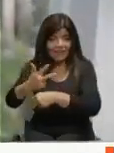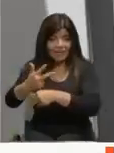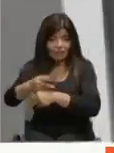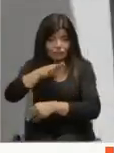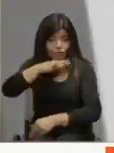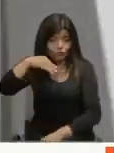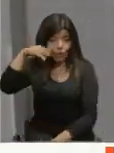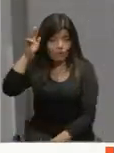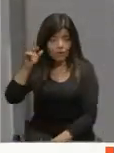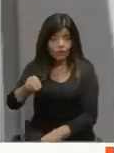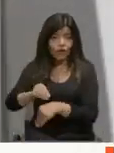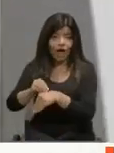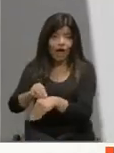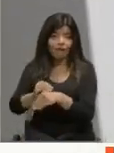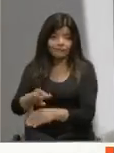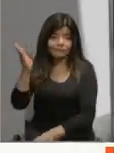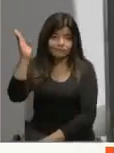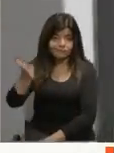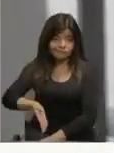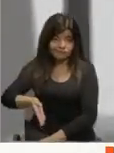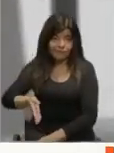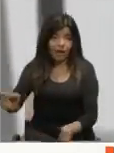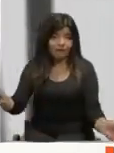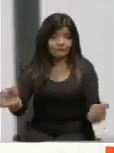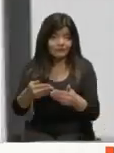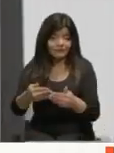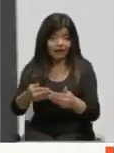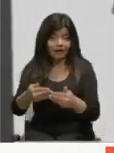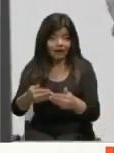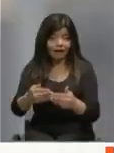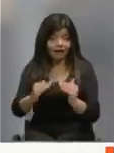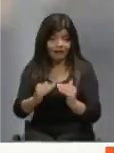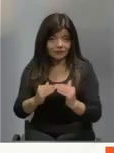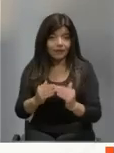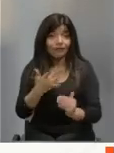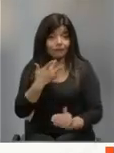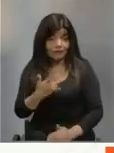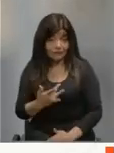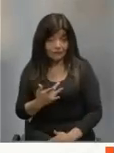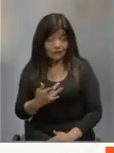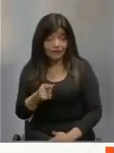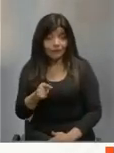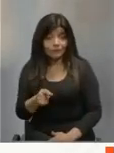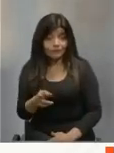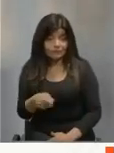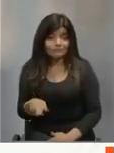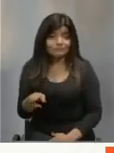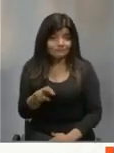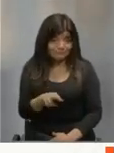la revocación de la autorización sanitaria. Esto debido principalmente a las sistemáticas